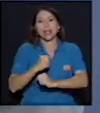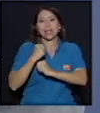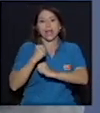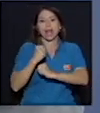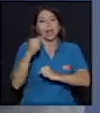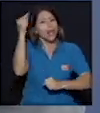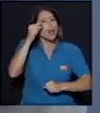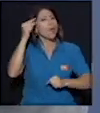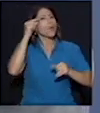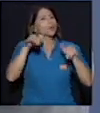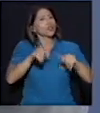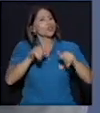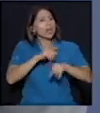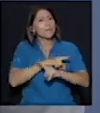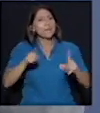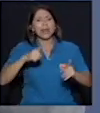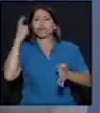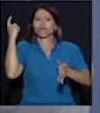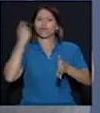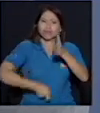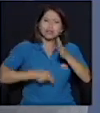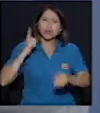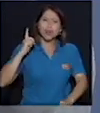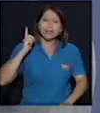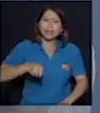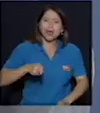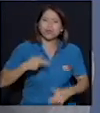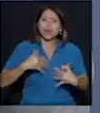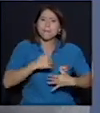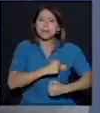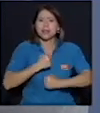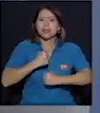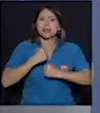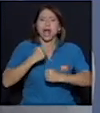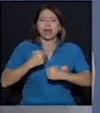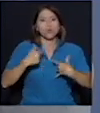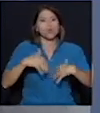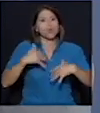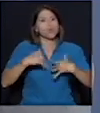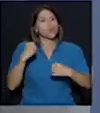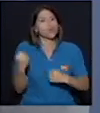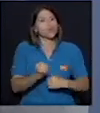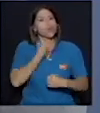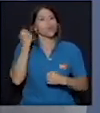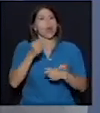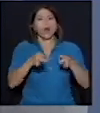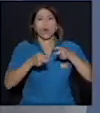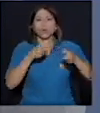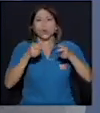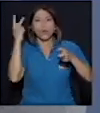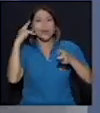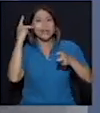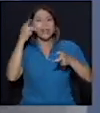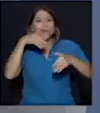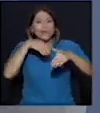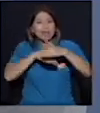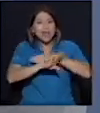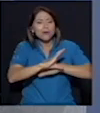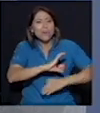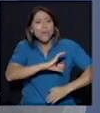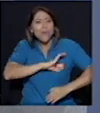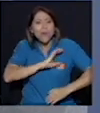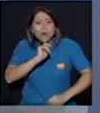muy dictatorial. Es una dictadura militar dura, un control político interno, una policía secreta muy,